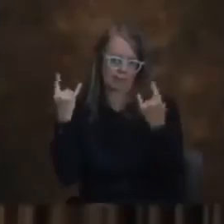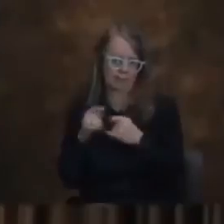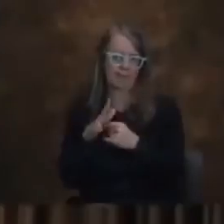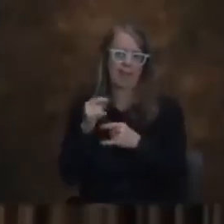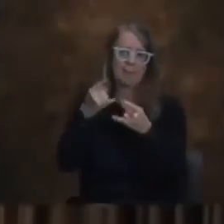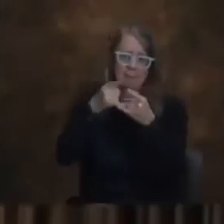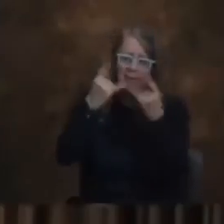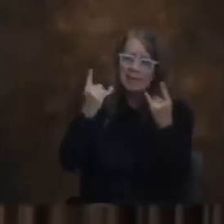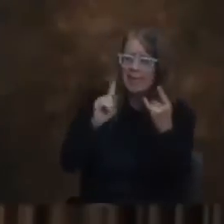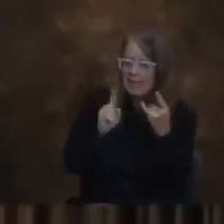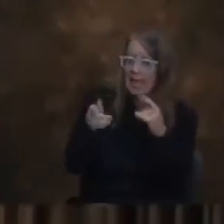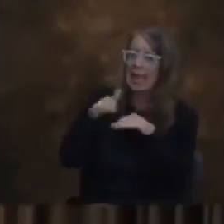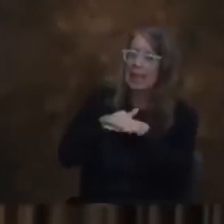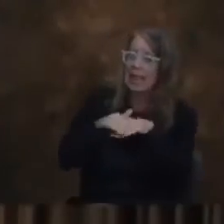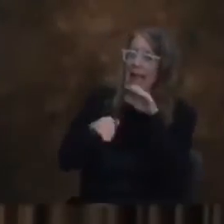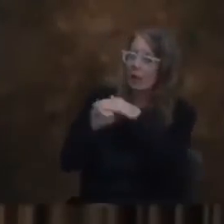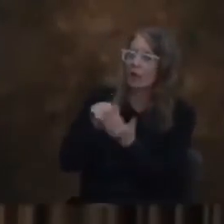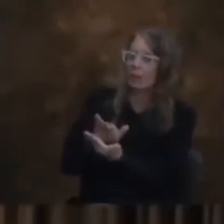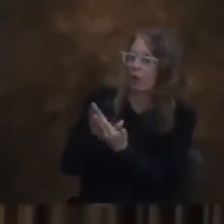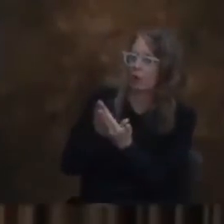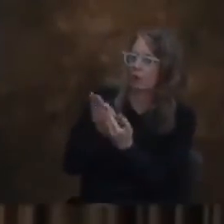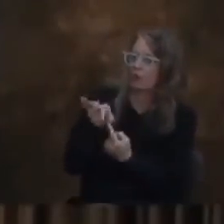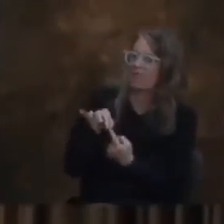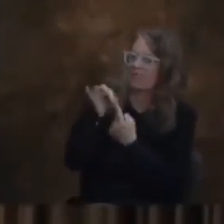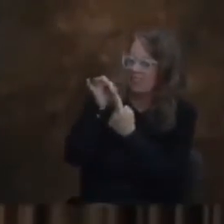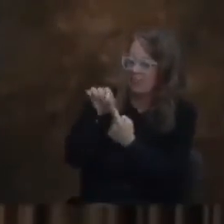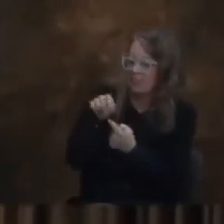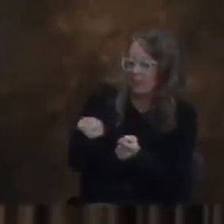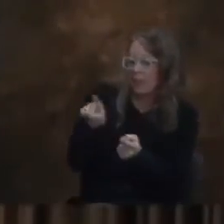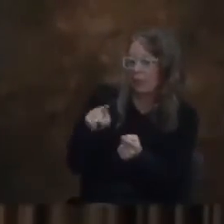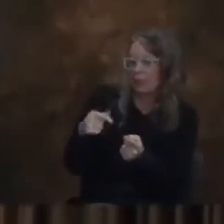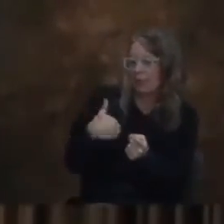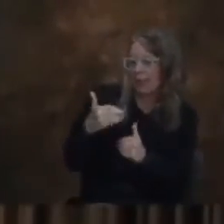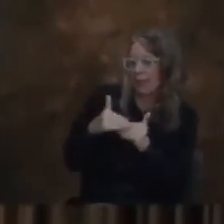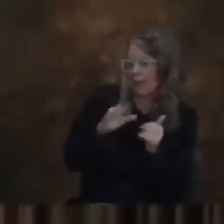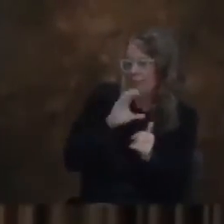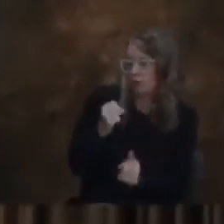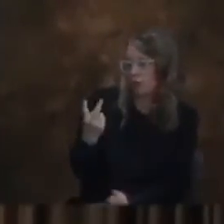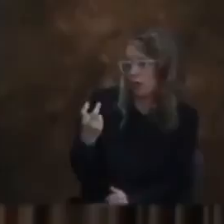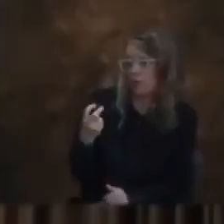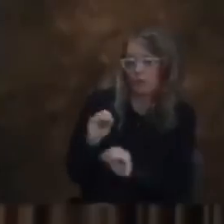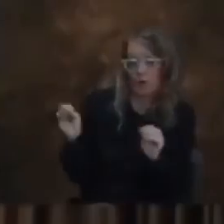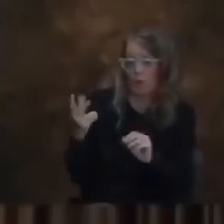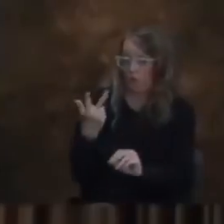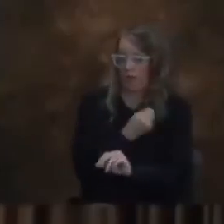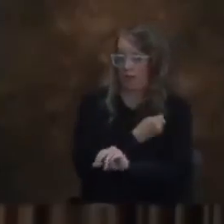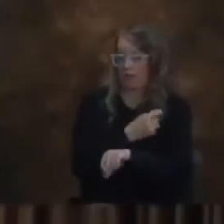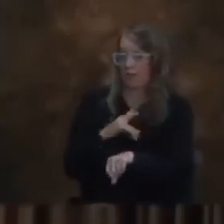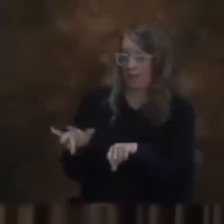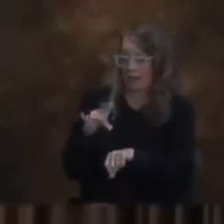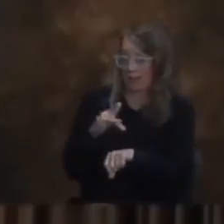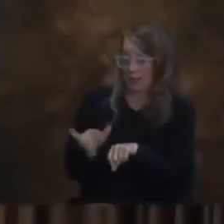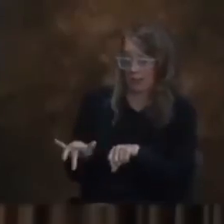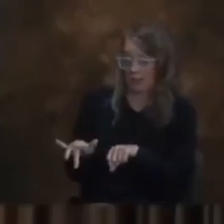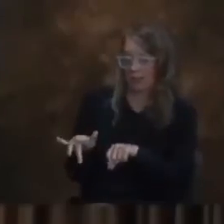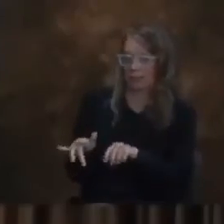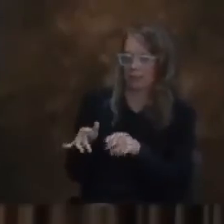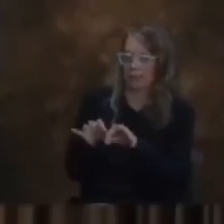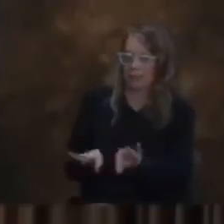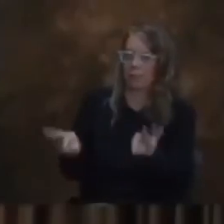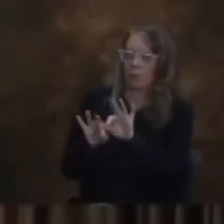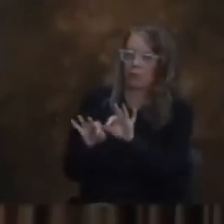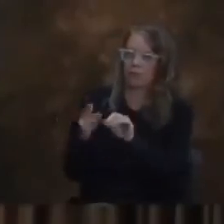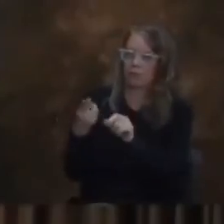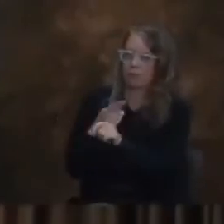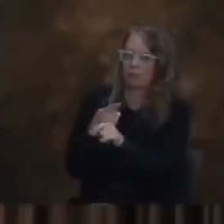abordaje muy importante para niños menores de 12 años de edad que no pueden recibir la vacuna y creo que todos hemos la suv pública